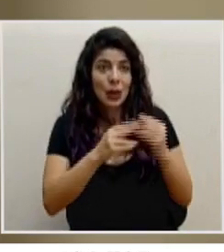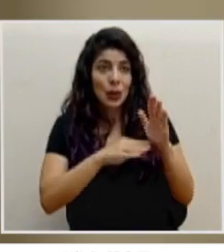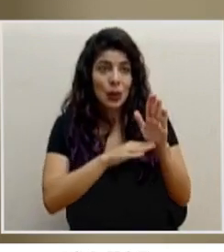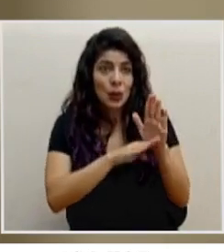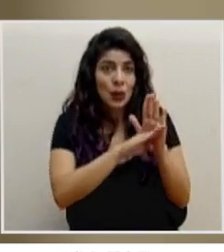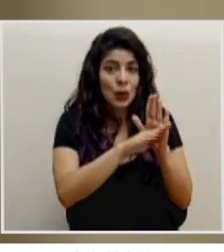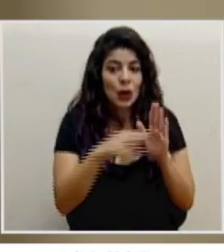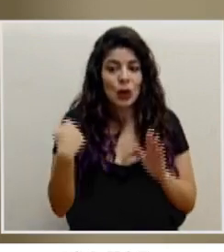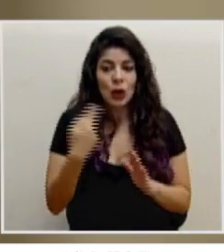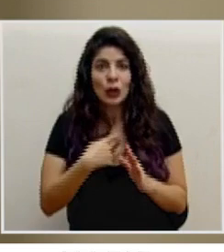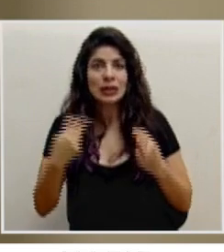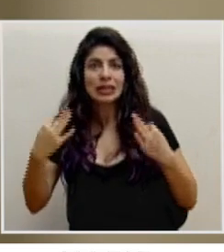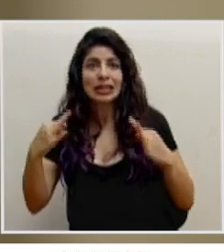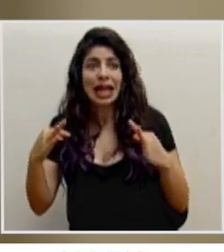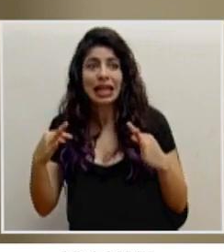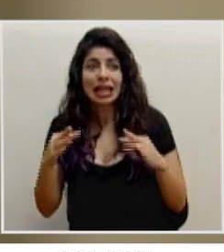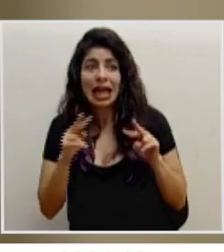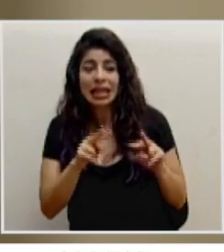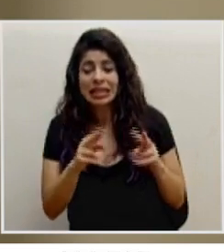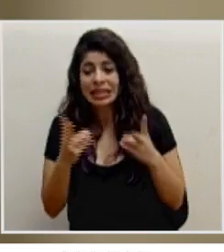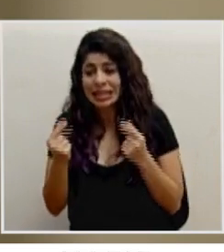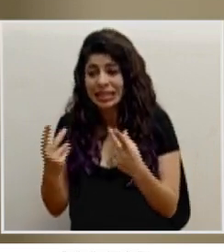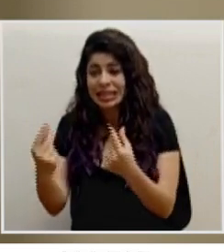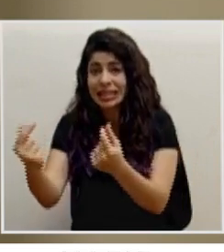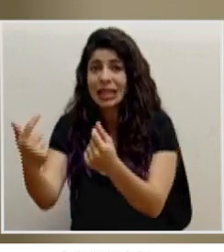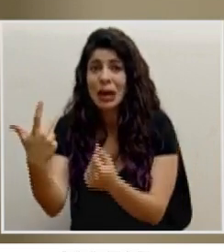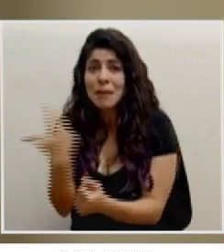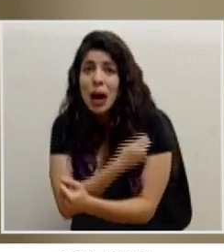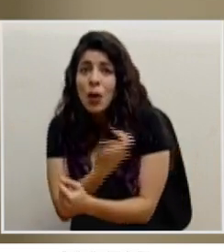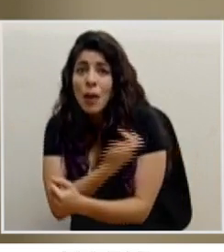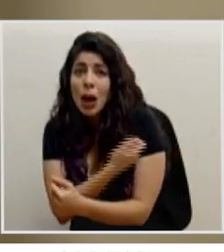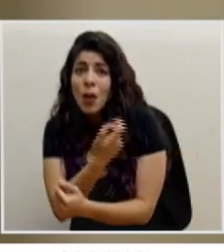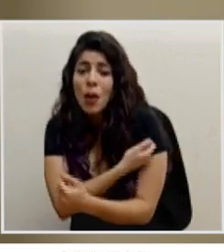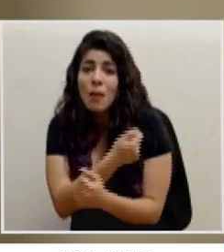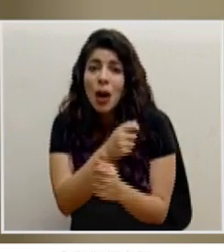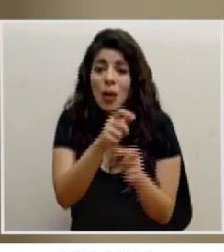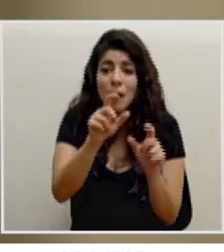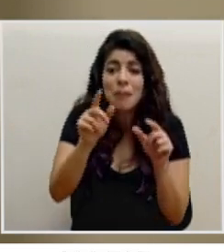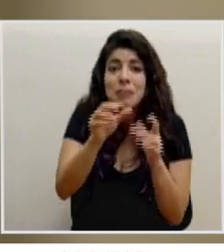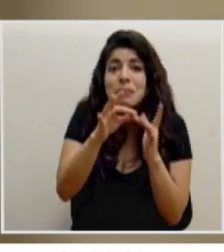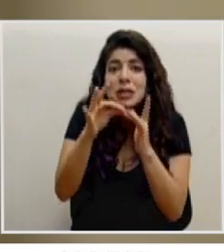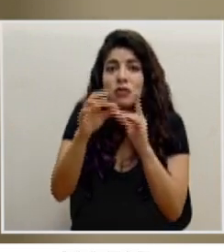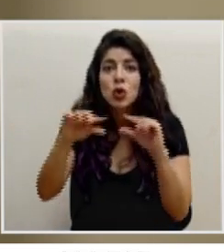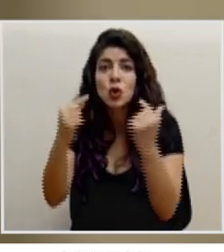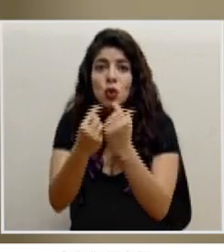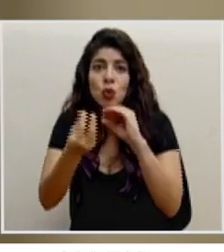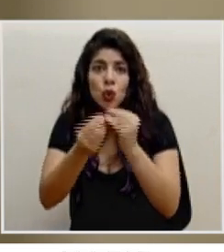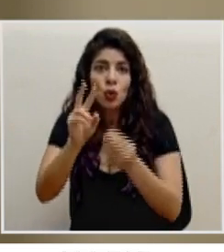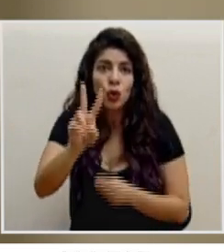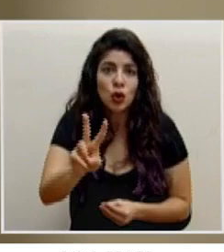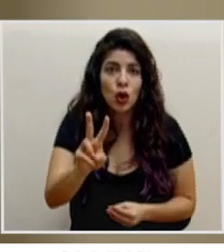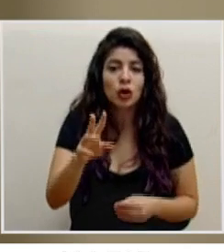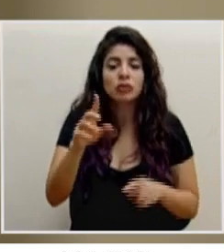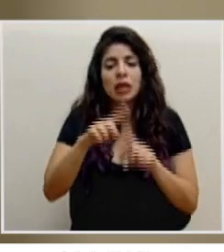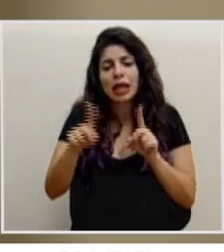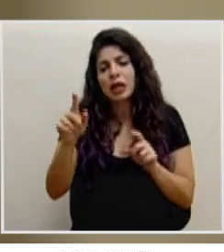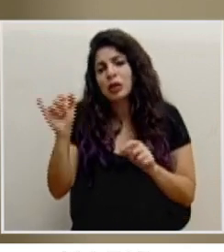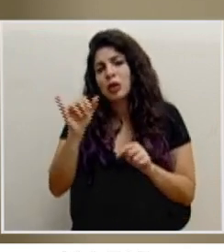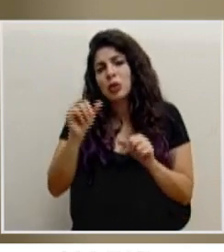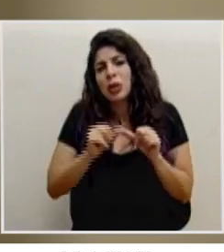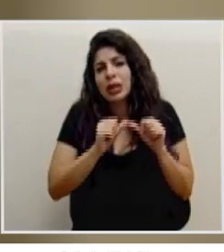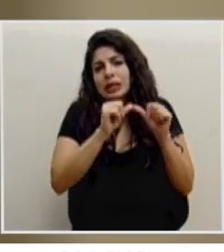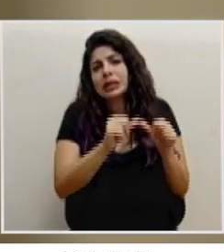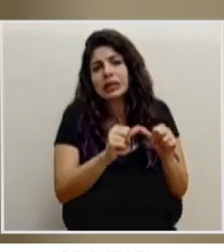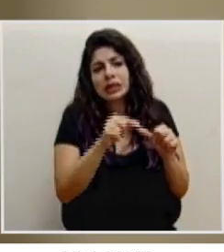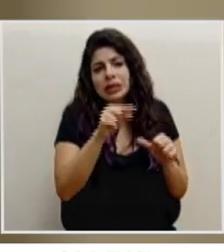que tratar de avanzar lo máximo posible, vacunando especialmente a ese grupo 2, pero claro que pues también continuaremos con